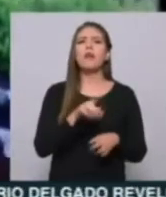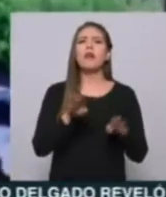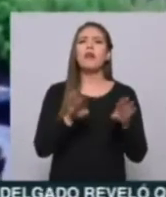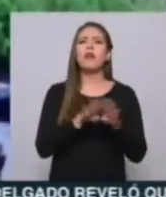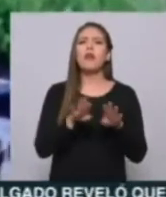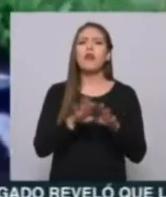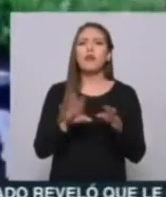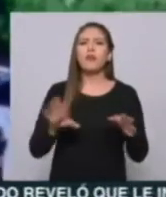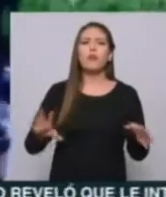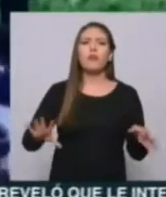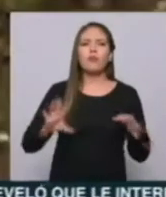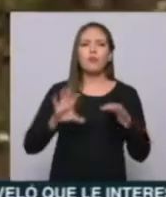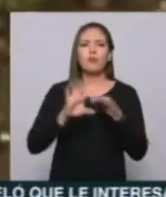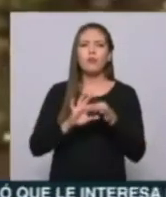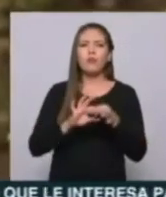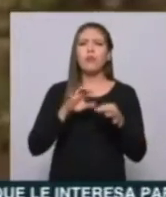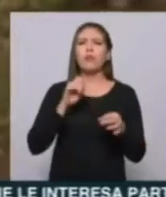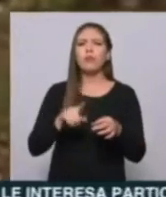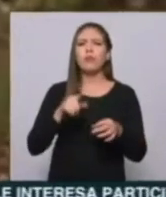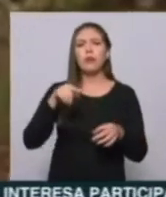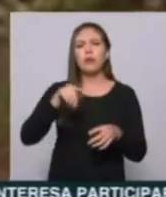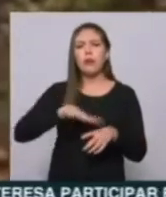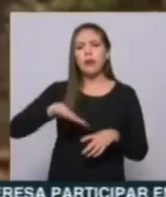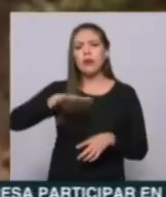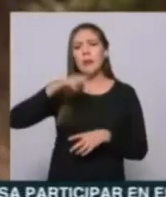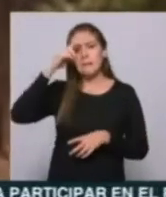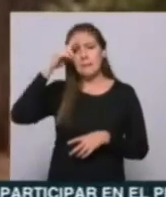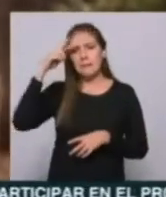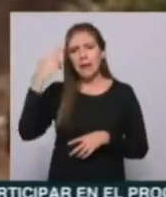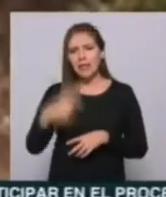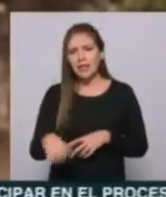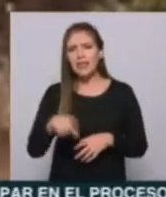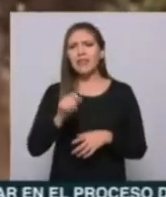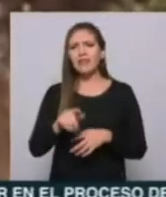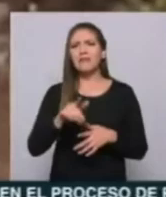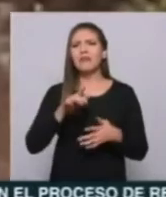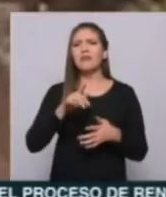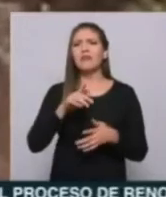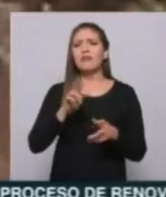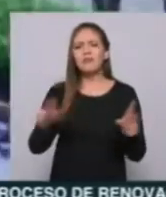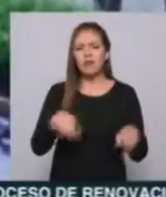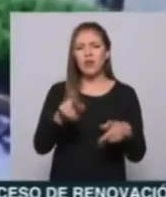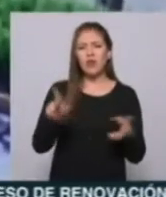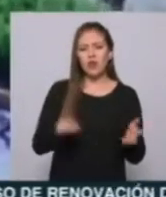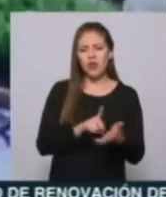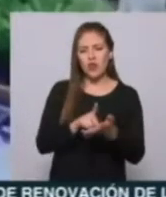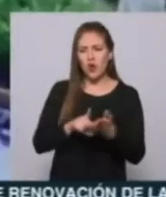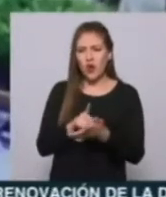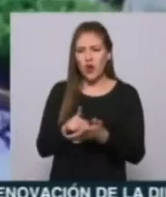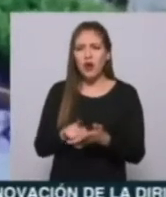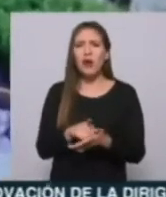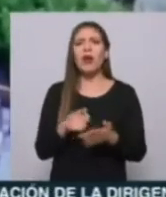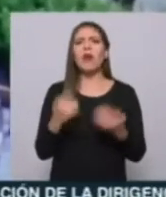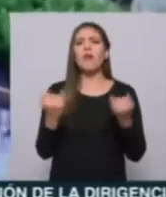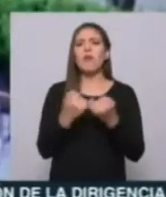los nexos de los cárteles mexicanos o del crimen organizado de este país con